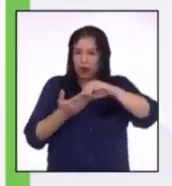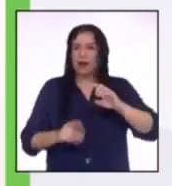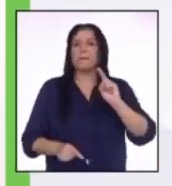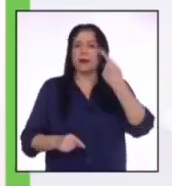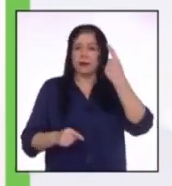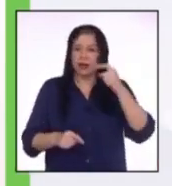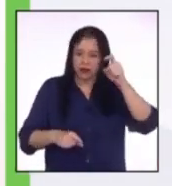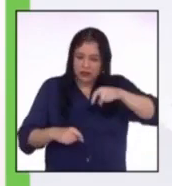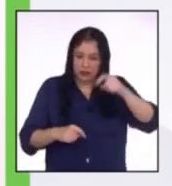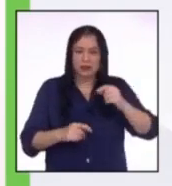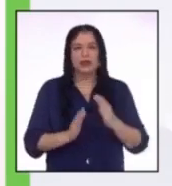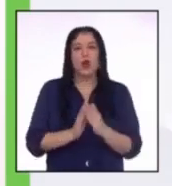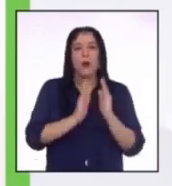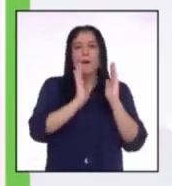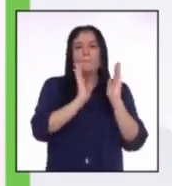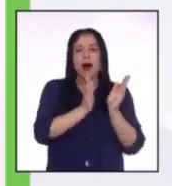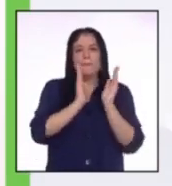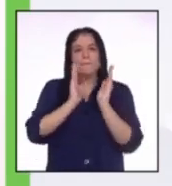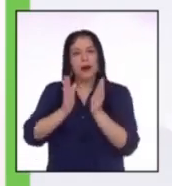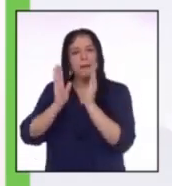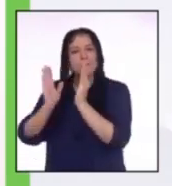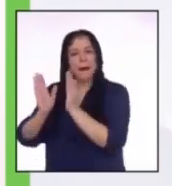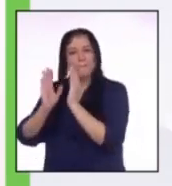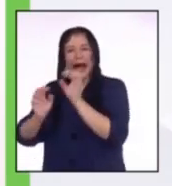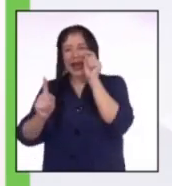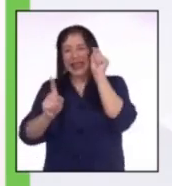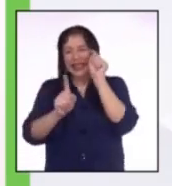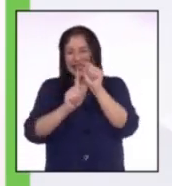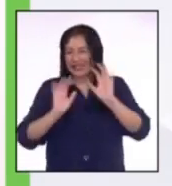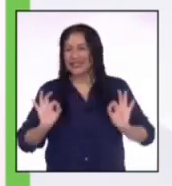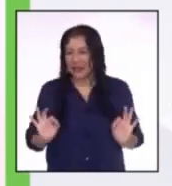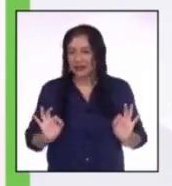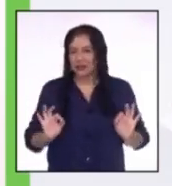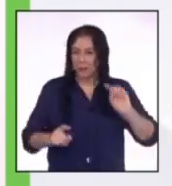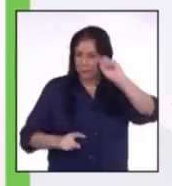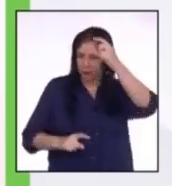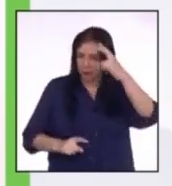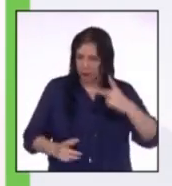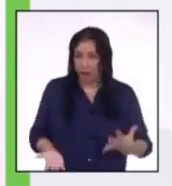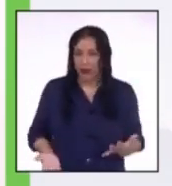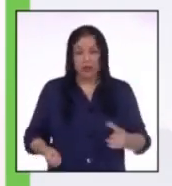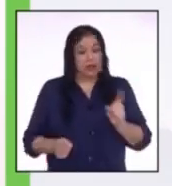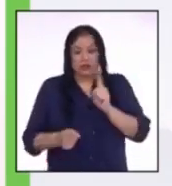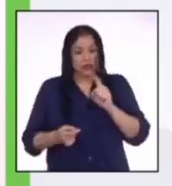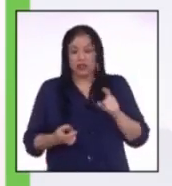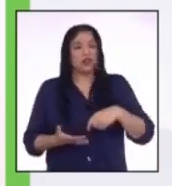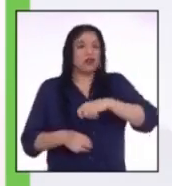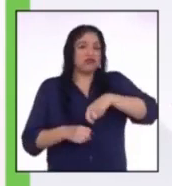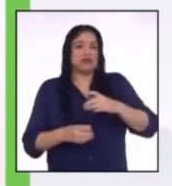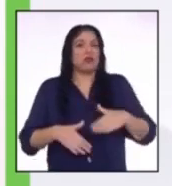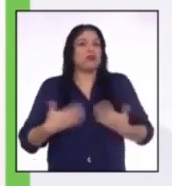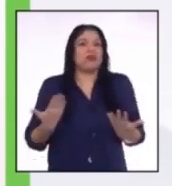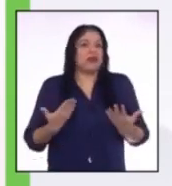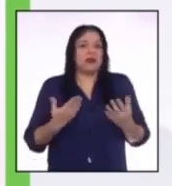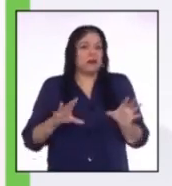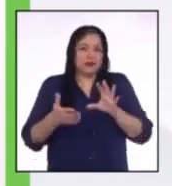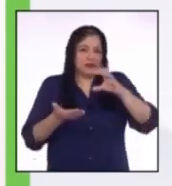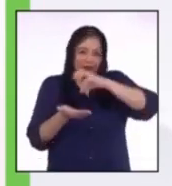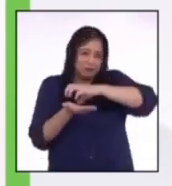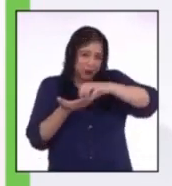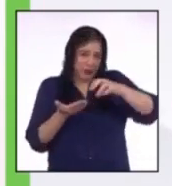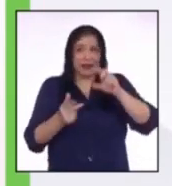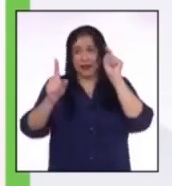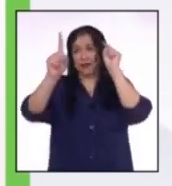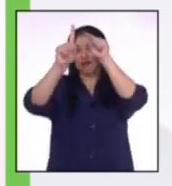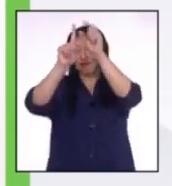debemos seguir un procedimiento detallado y exacto de preparación sino jamás alcanzaríamos el resultado